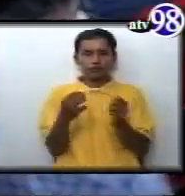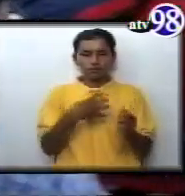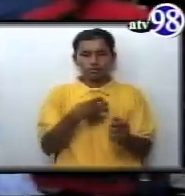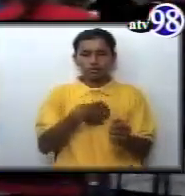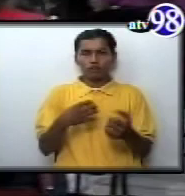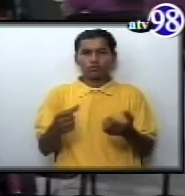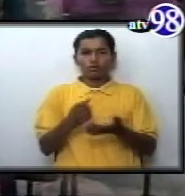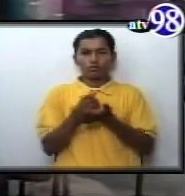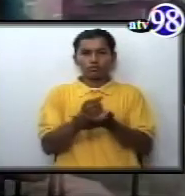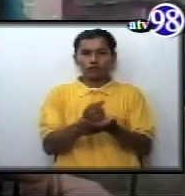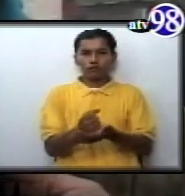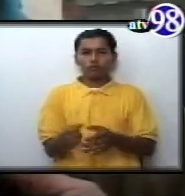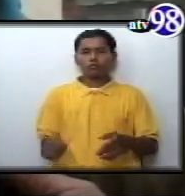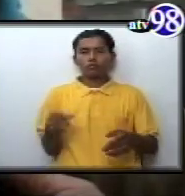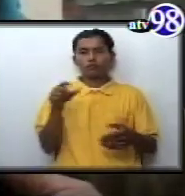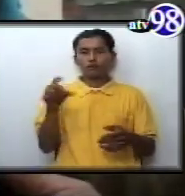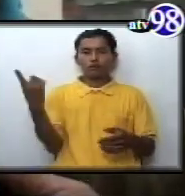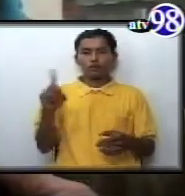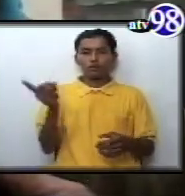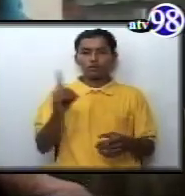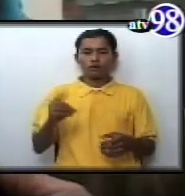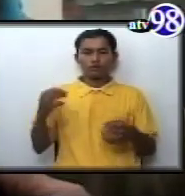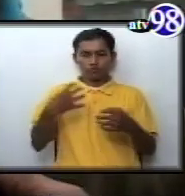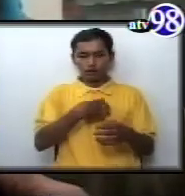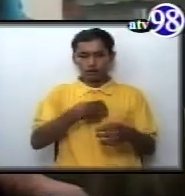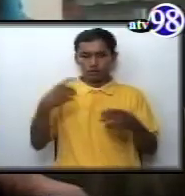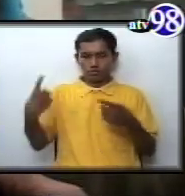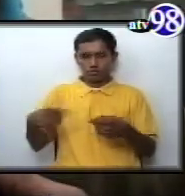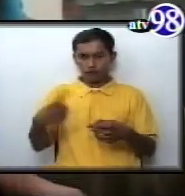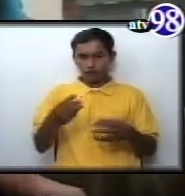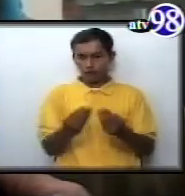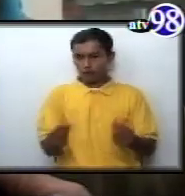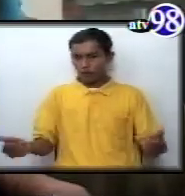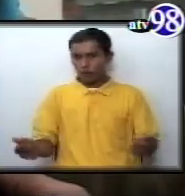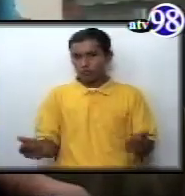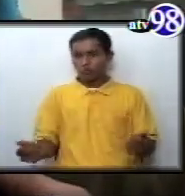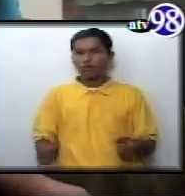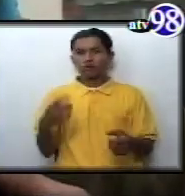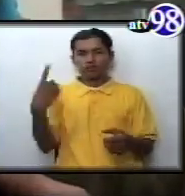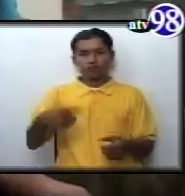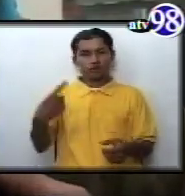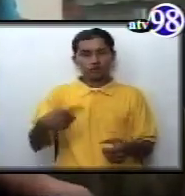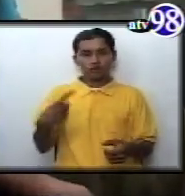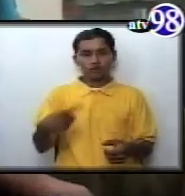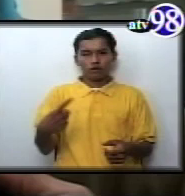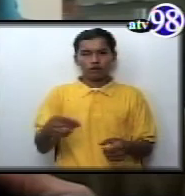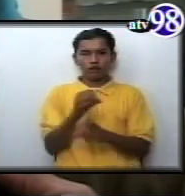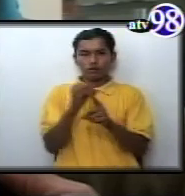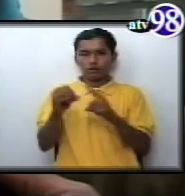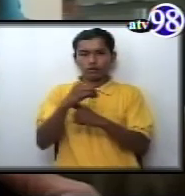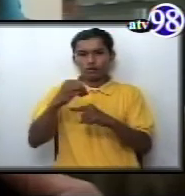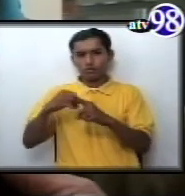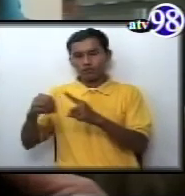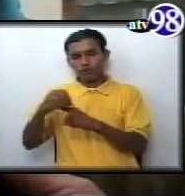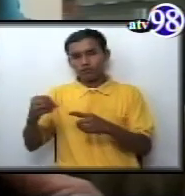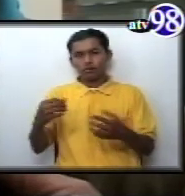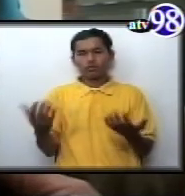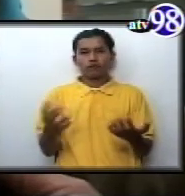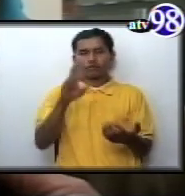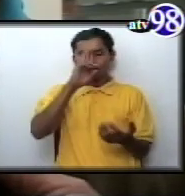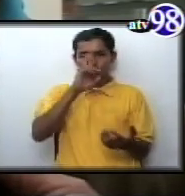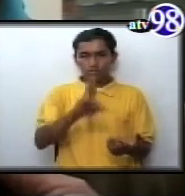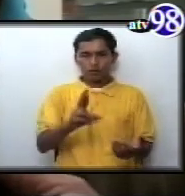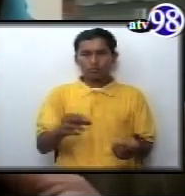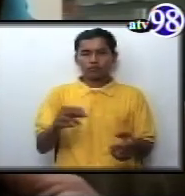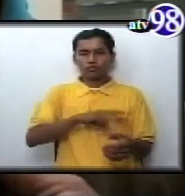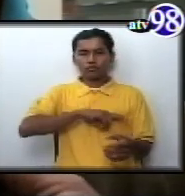beneficiarios. En donde se reivindican sus derechos patrimoniales, sus derechos territoriales y sus derechos organizativos y de respeto a